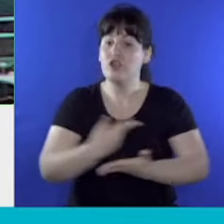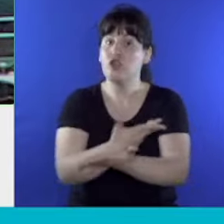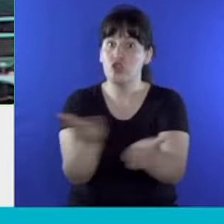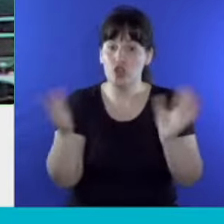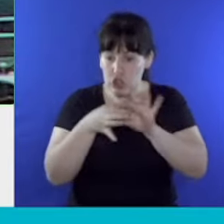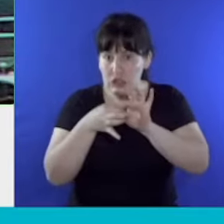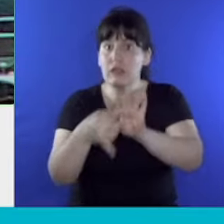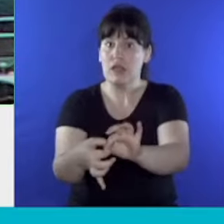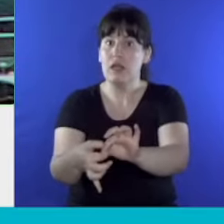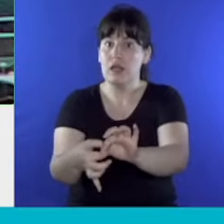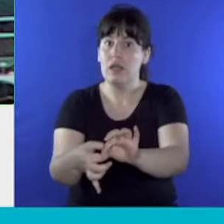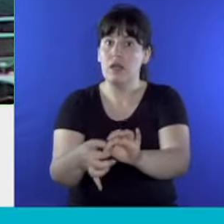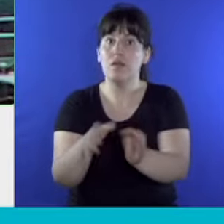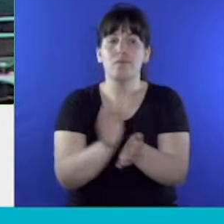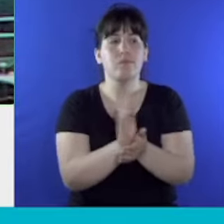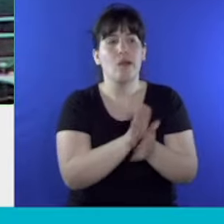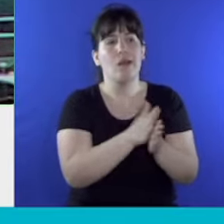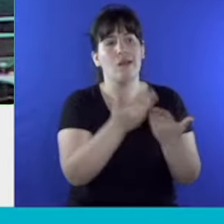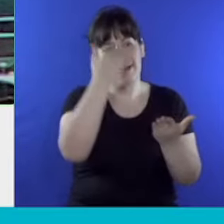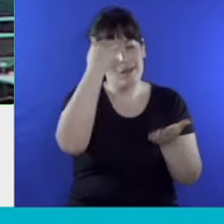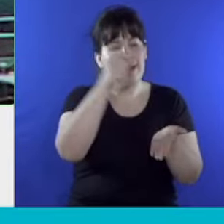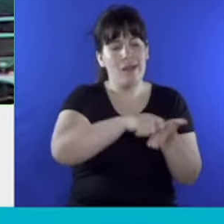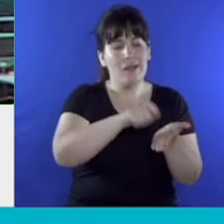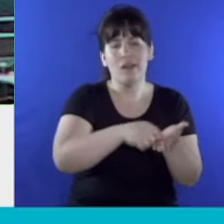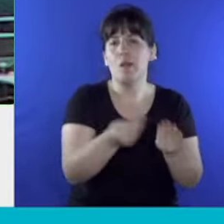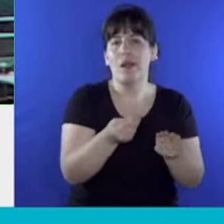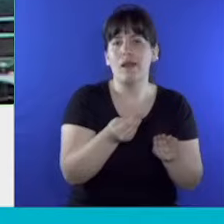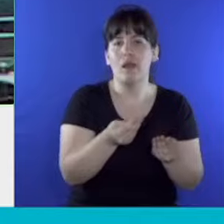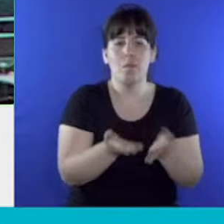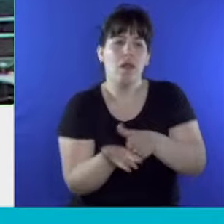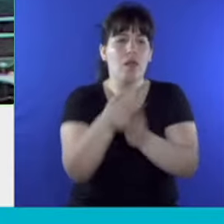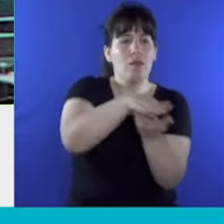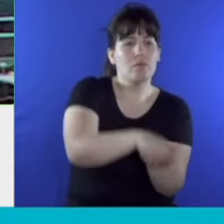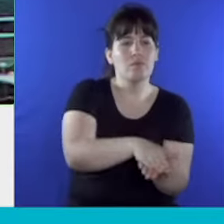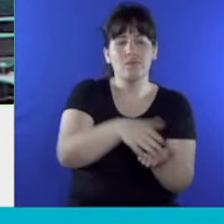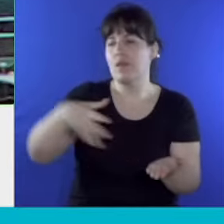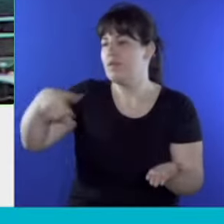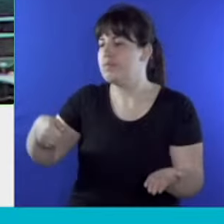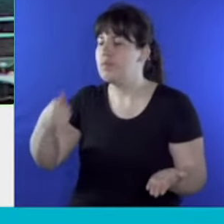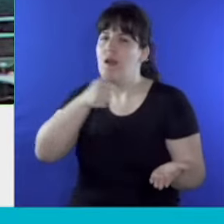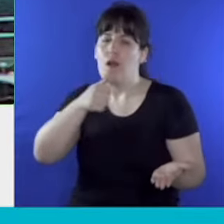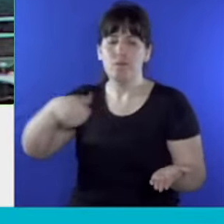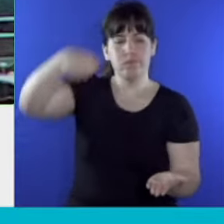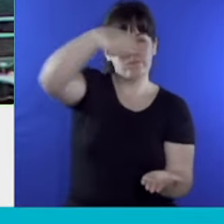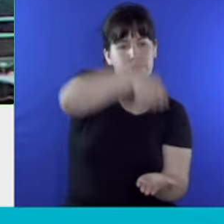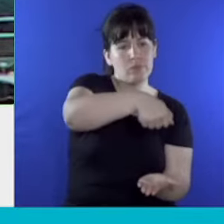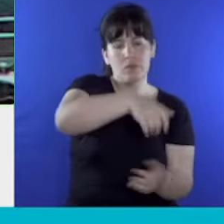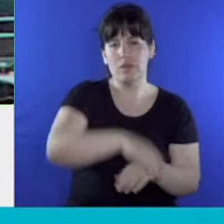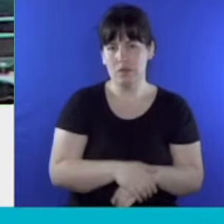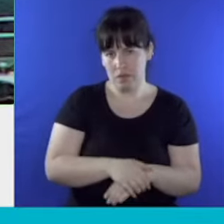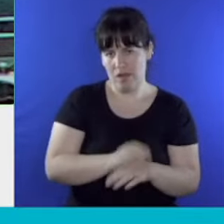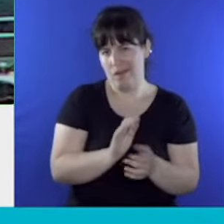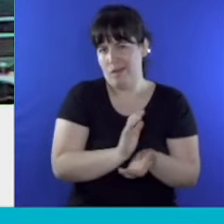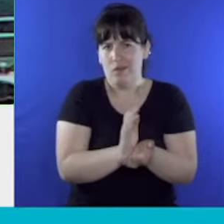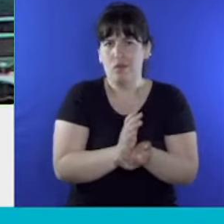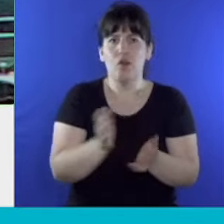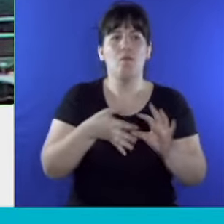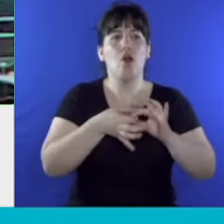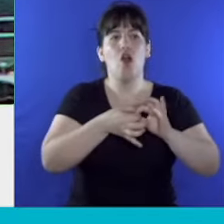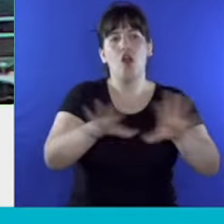escrita para apoyarle la pava de mate arriba, no para leerla. No es una obligación de los gobernantes libertarios